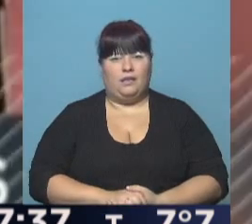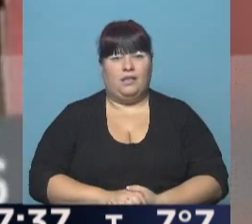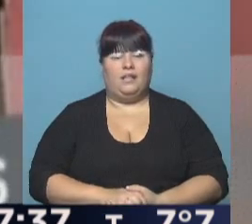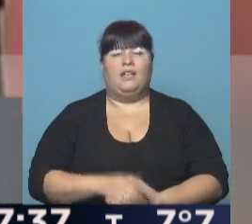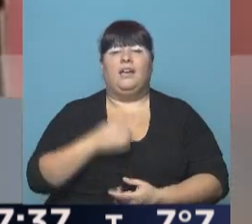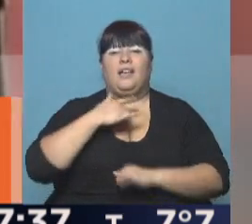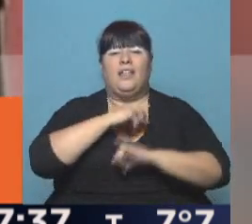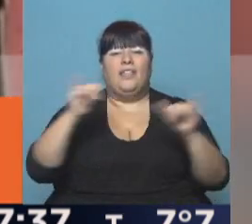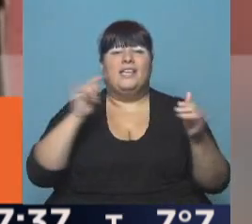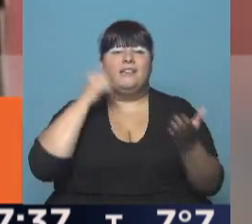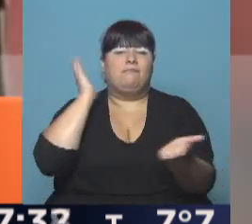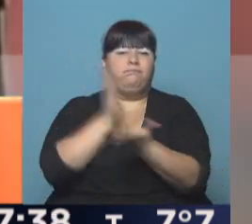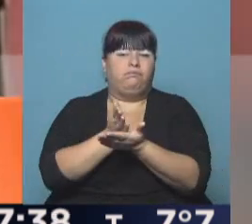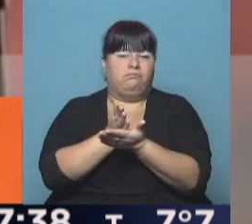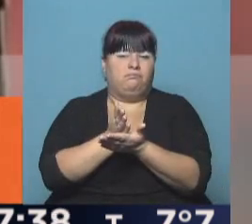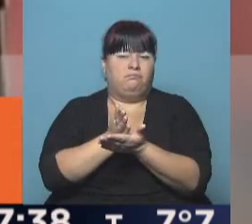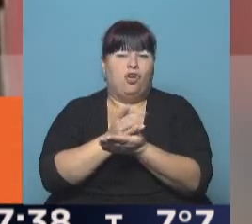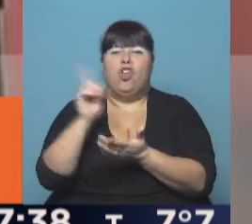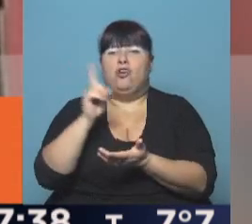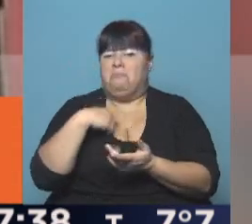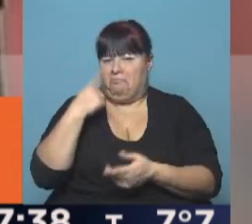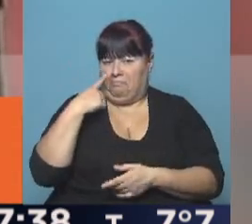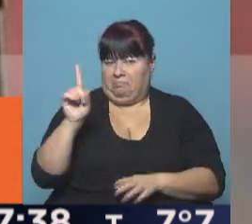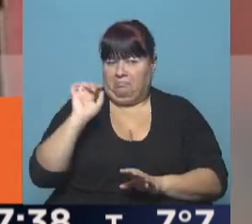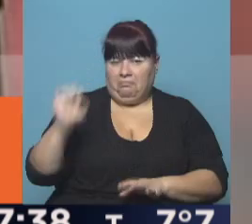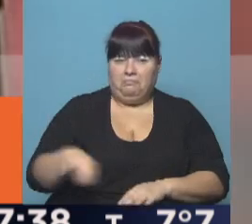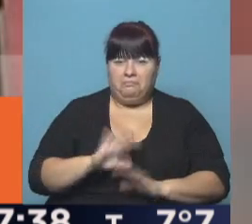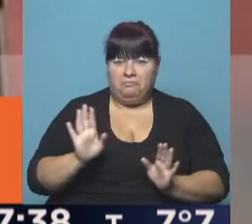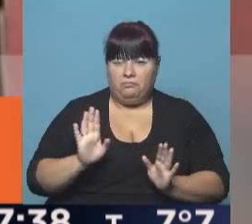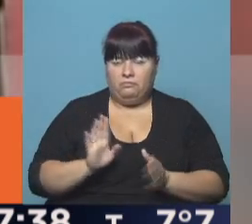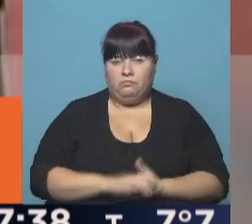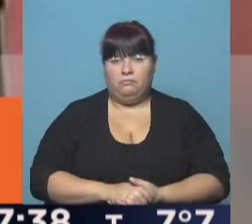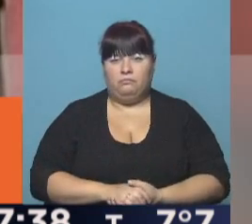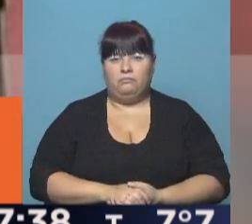Sacaron algo que llaman sanción, no la reconozco.